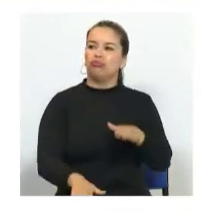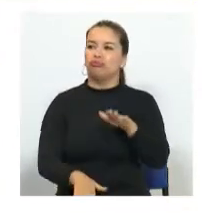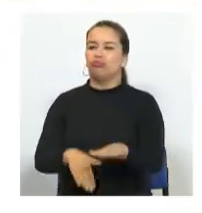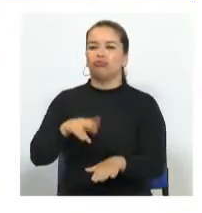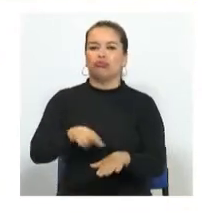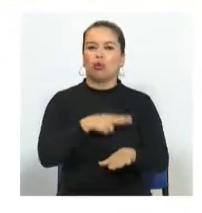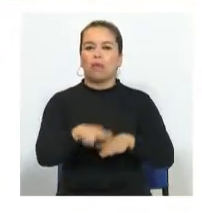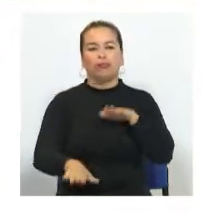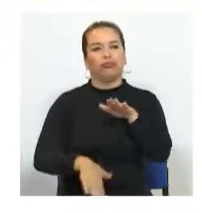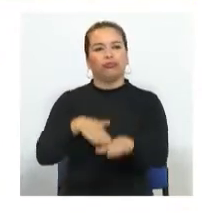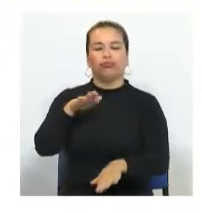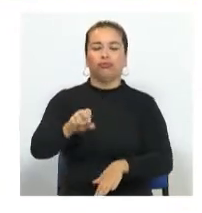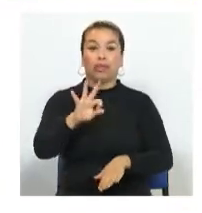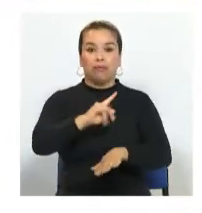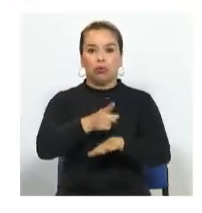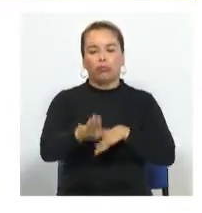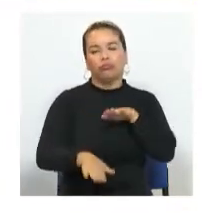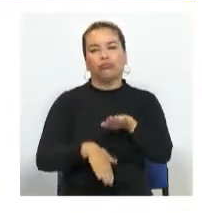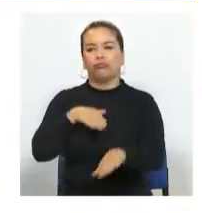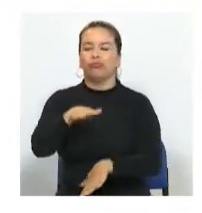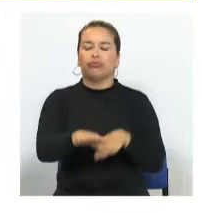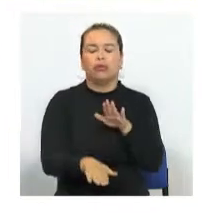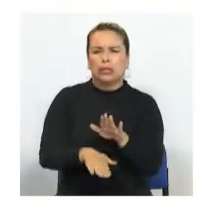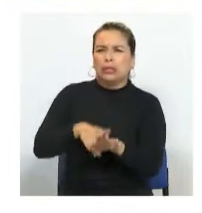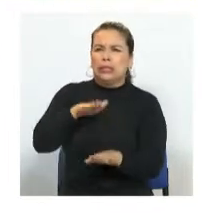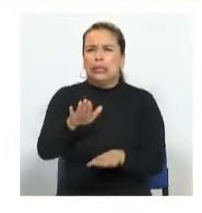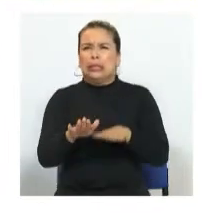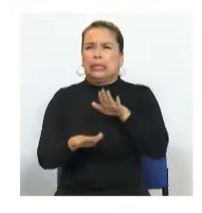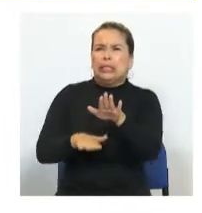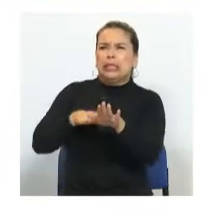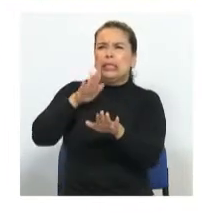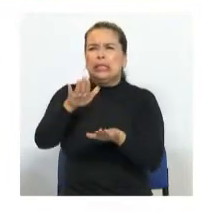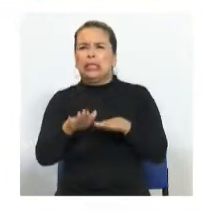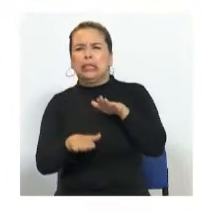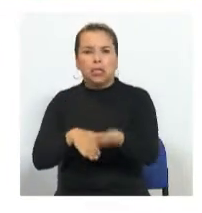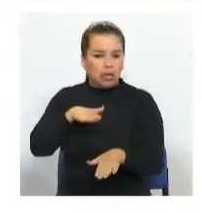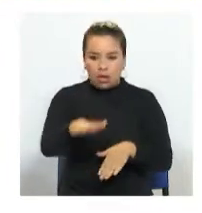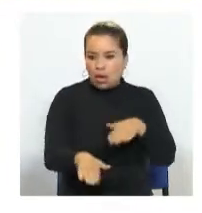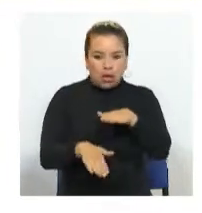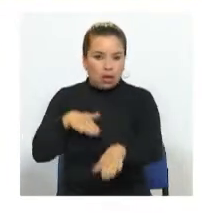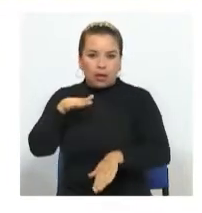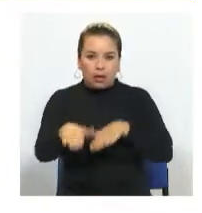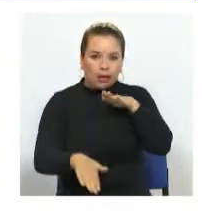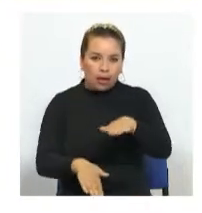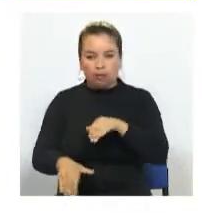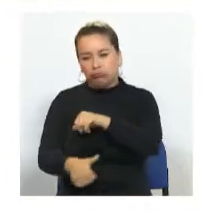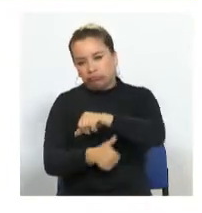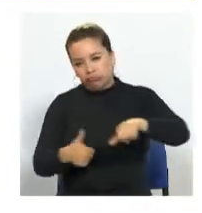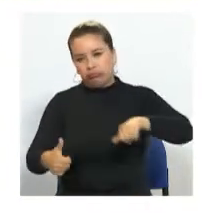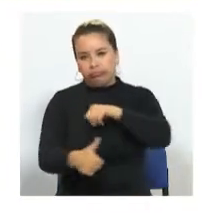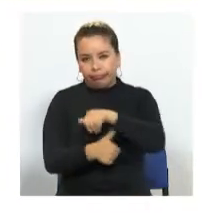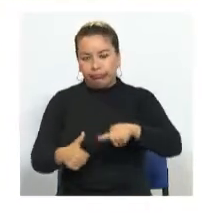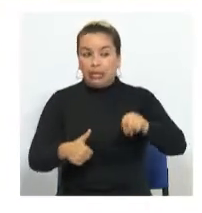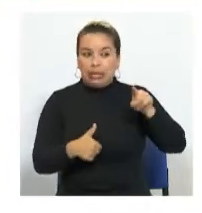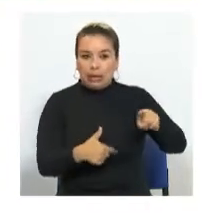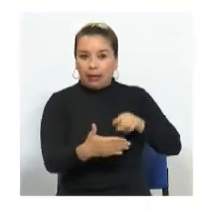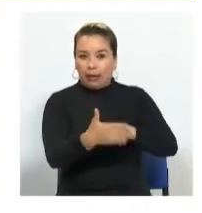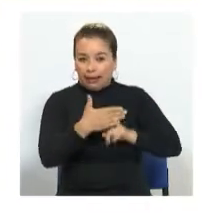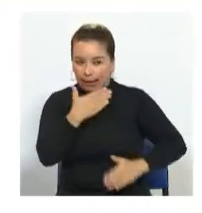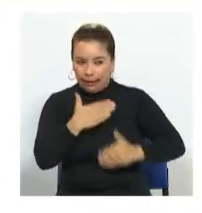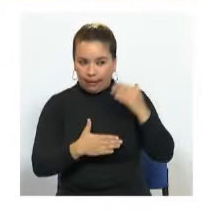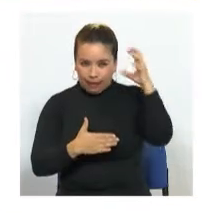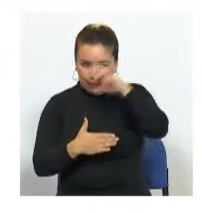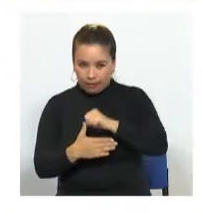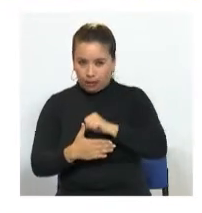es capaz de realizar el paciente, cuánto ejercicio es capaz de realizar. Me permite establecer eso en un momento inicial y después me